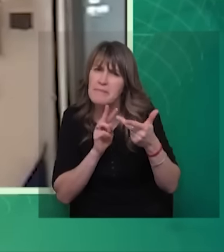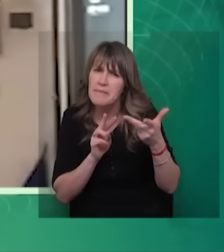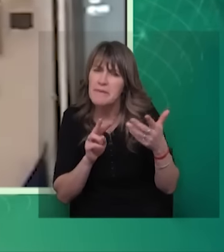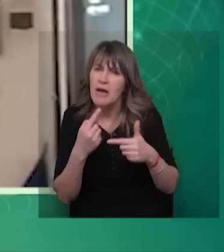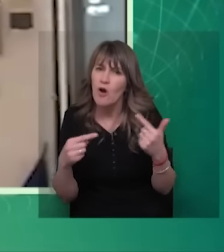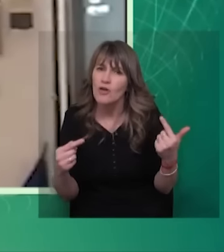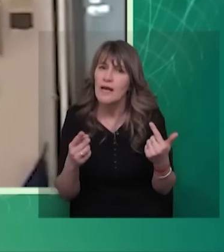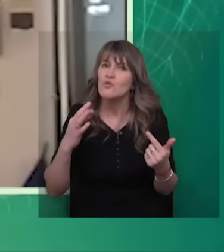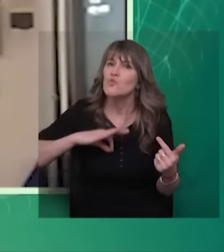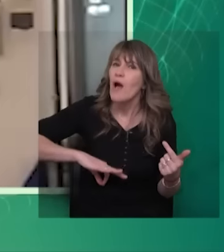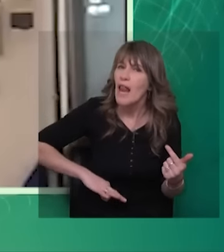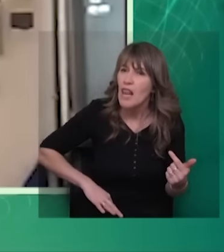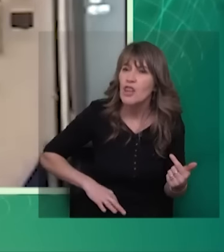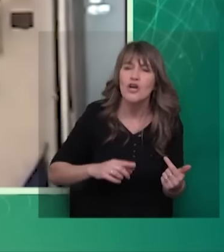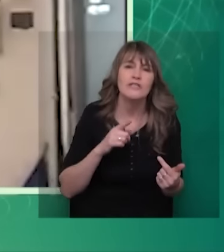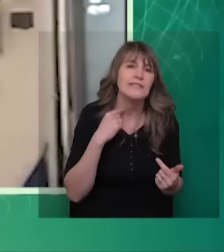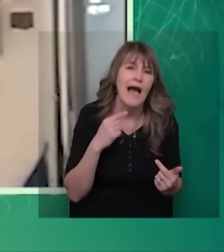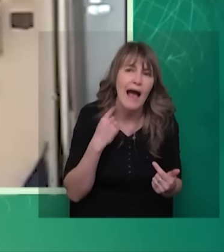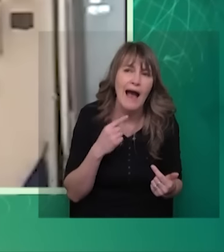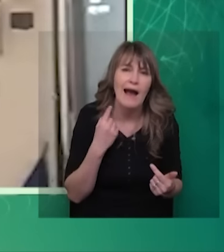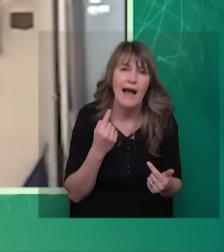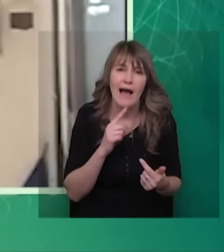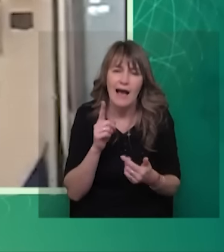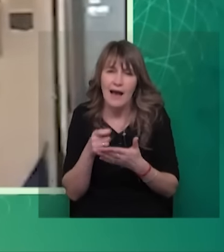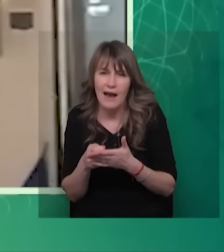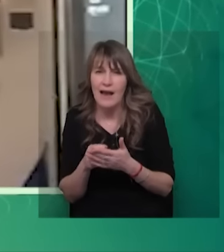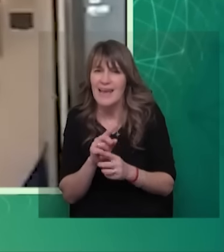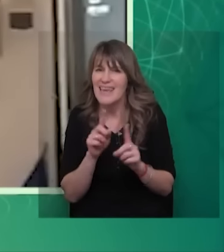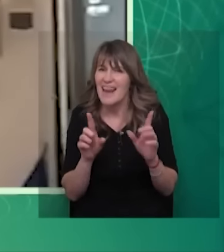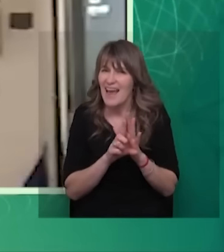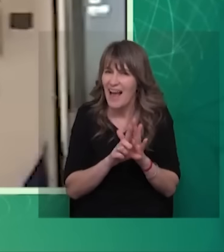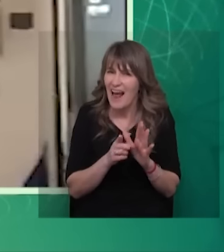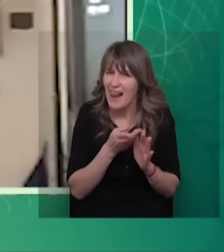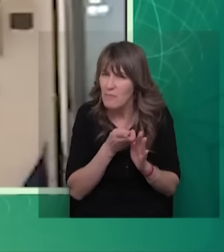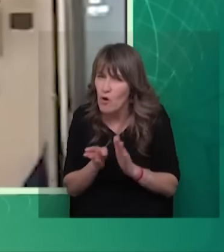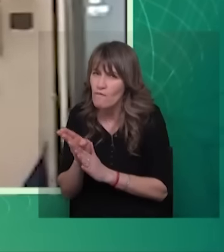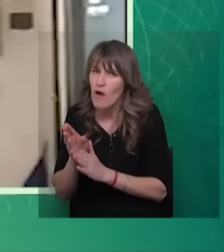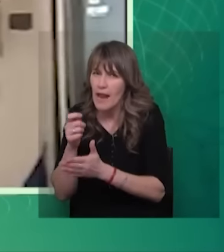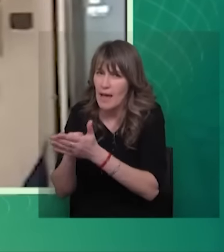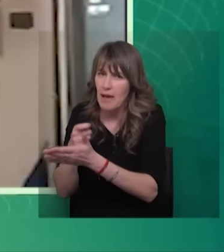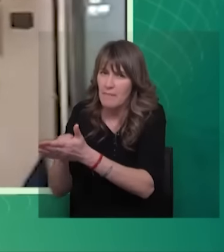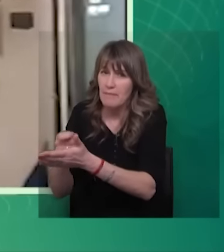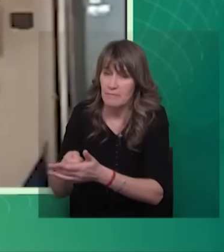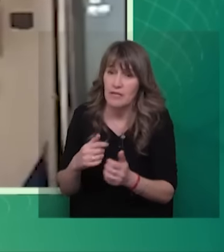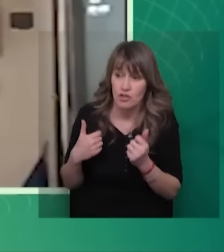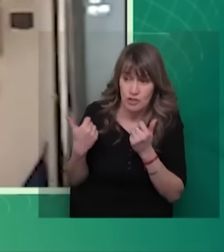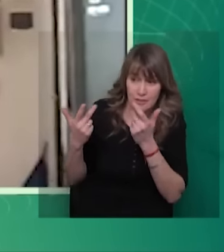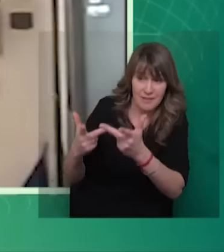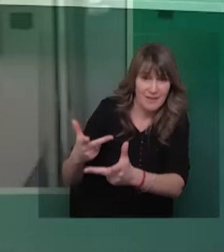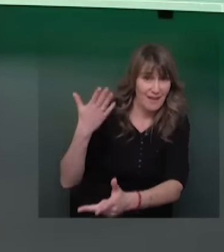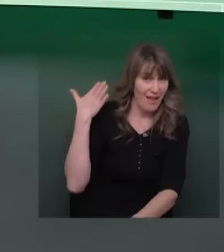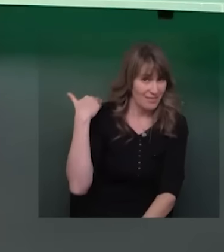tema de Los sueldos en negro que se pagaban la Los sueldos ilegales que se pagaron durante todo ese tiempo todo eso nosotros lo